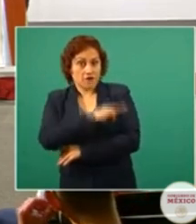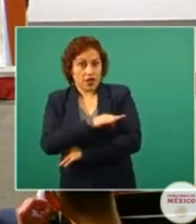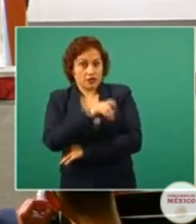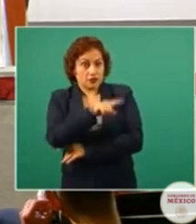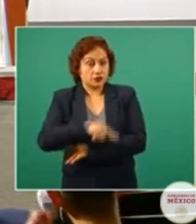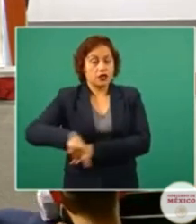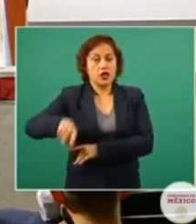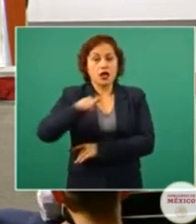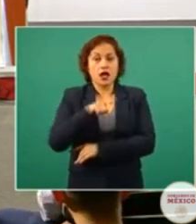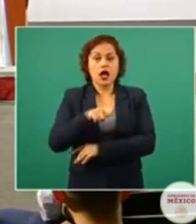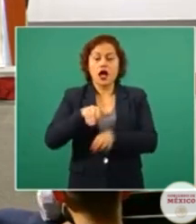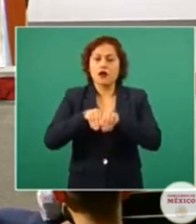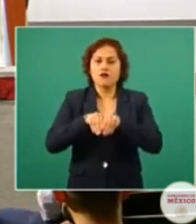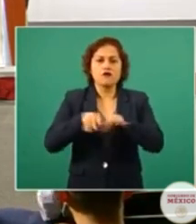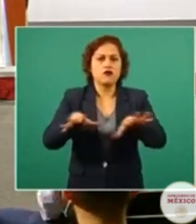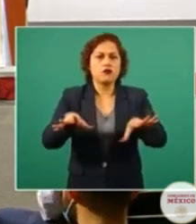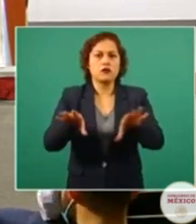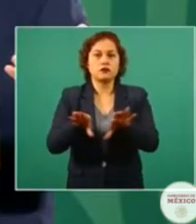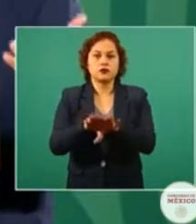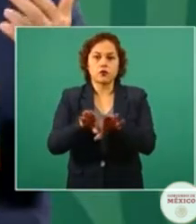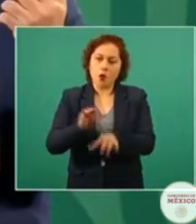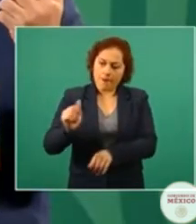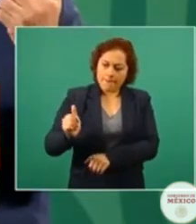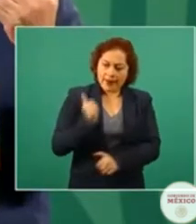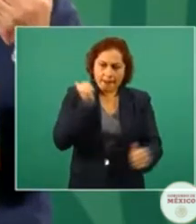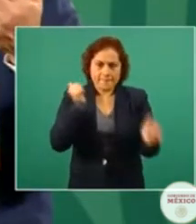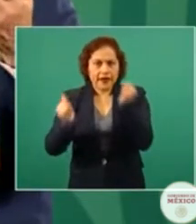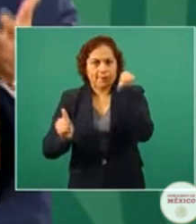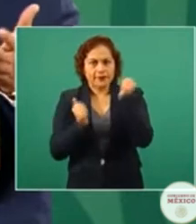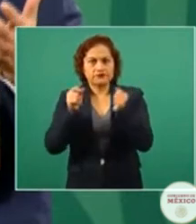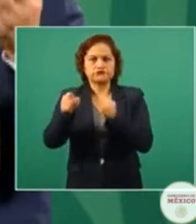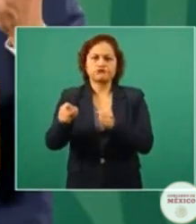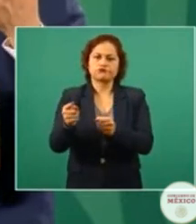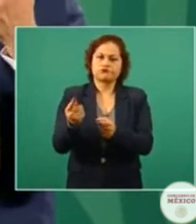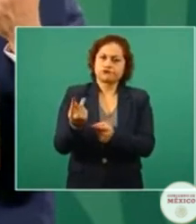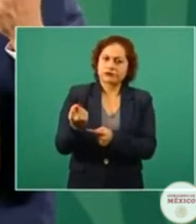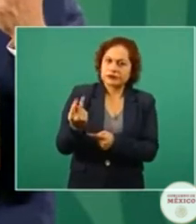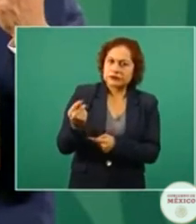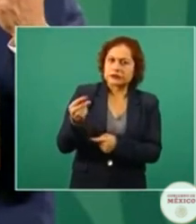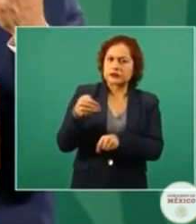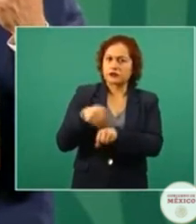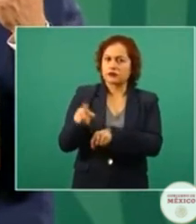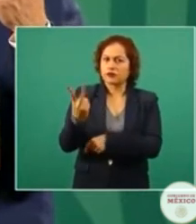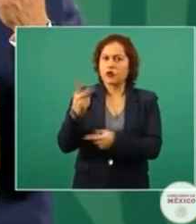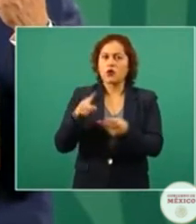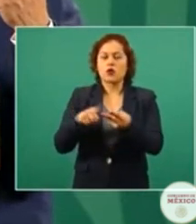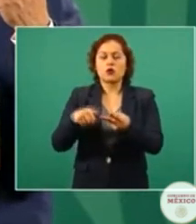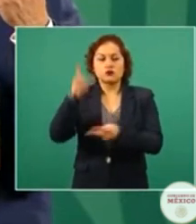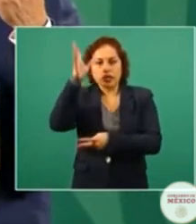en Televisa, en Azteca, en Imagen,